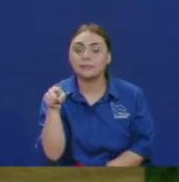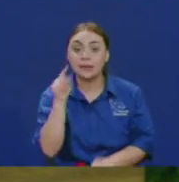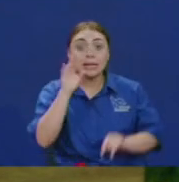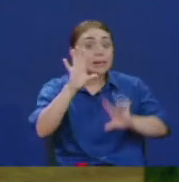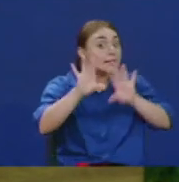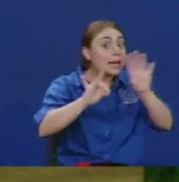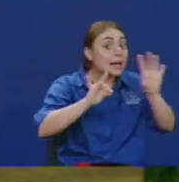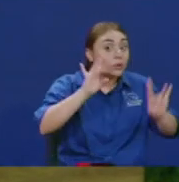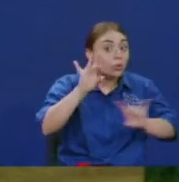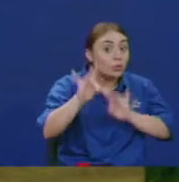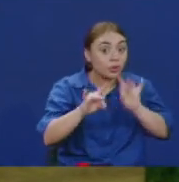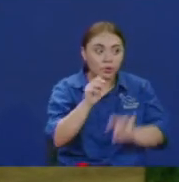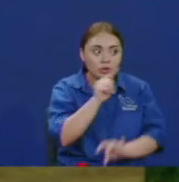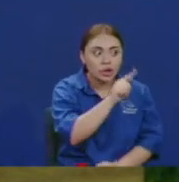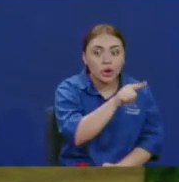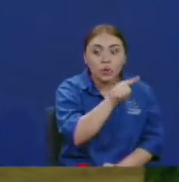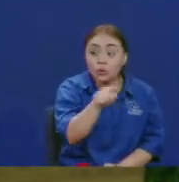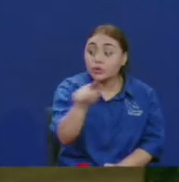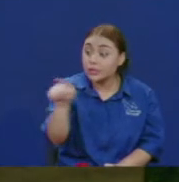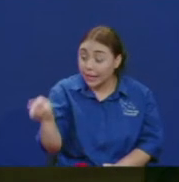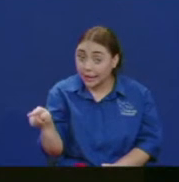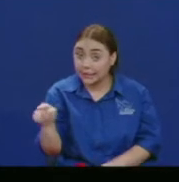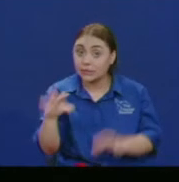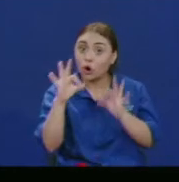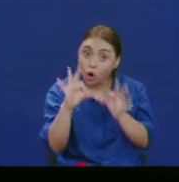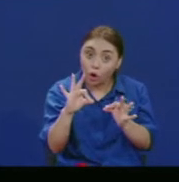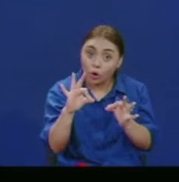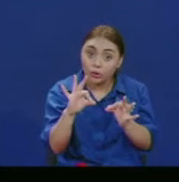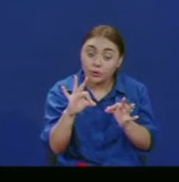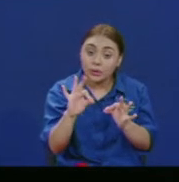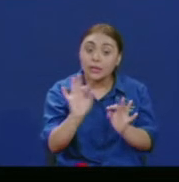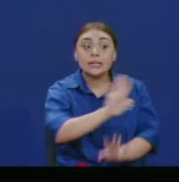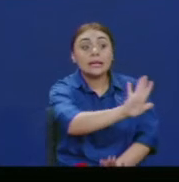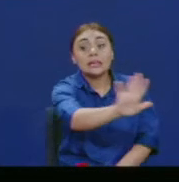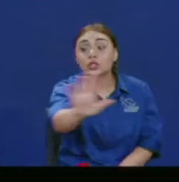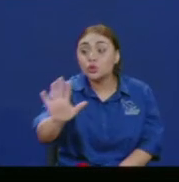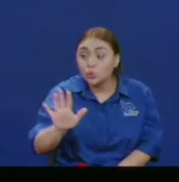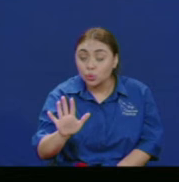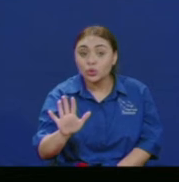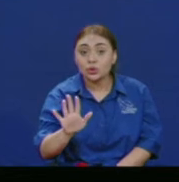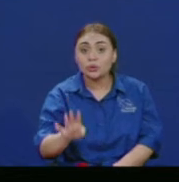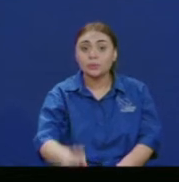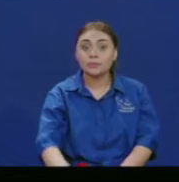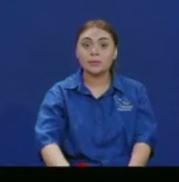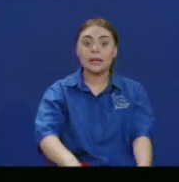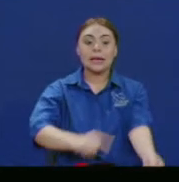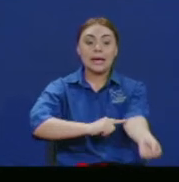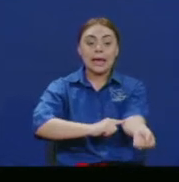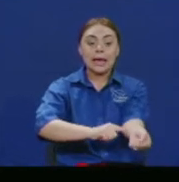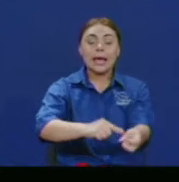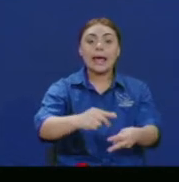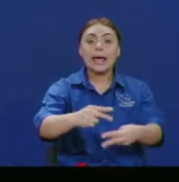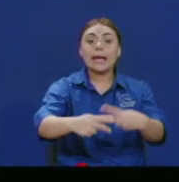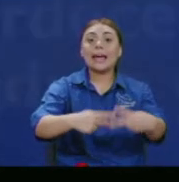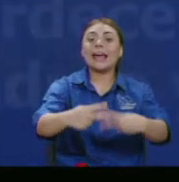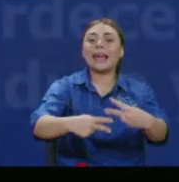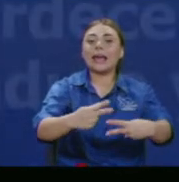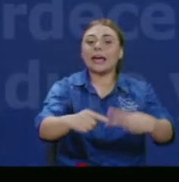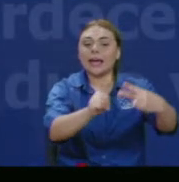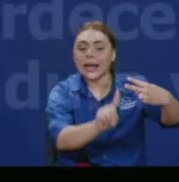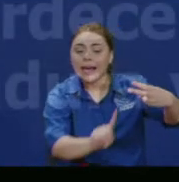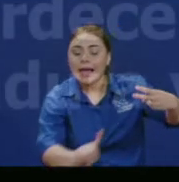de vosotros o de vuestros descendientes está inmundo por causa de un muerto o anda de viaje lejos, se fue